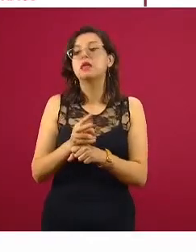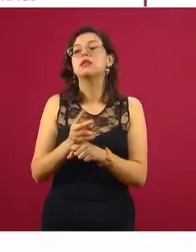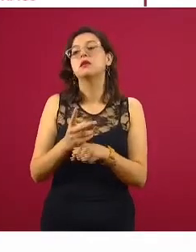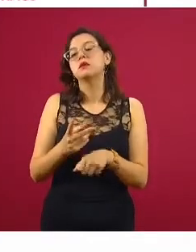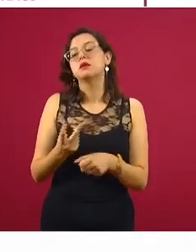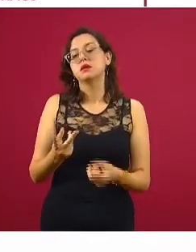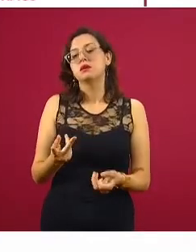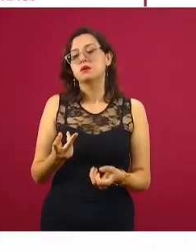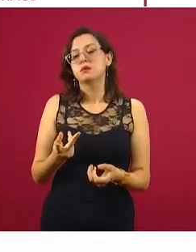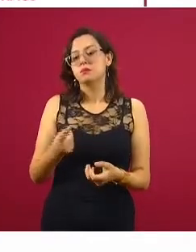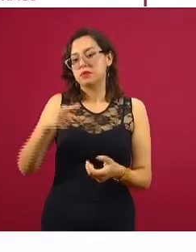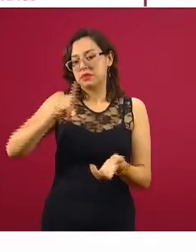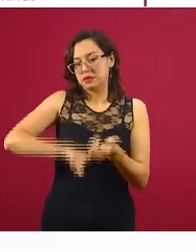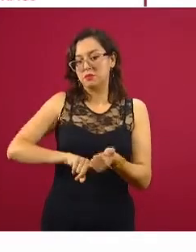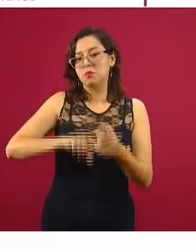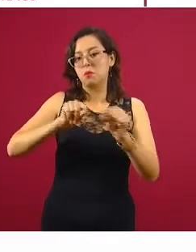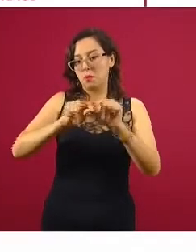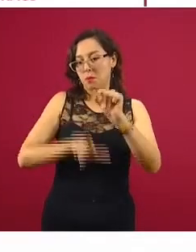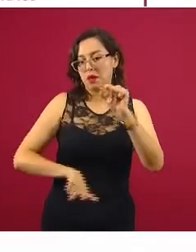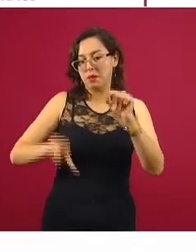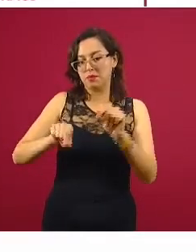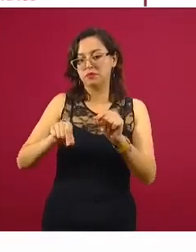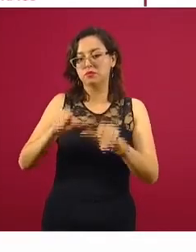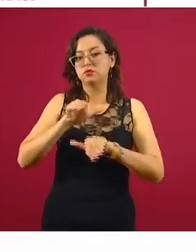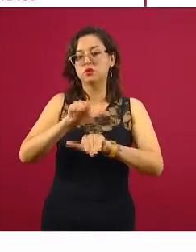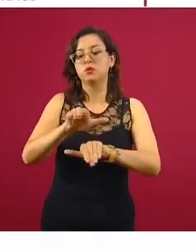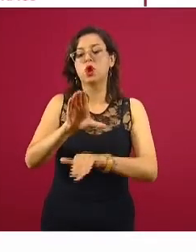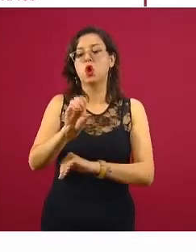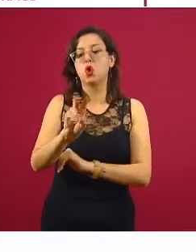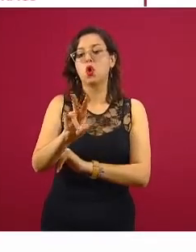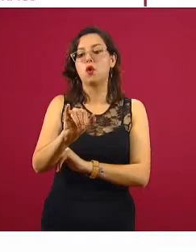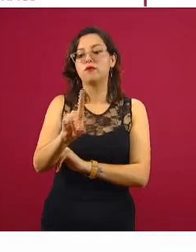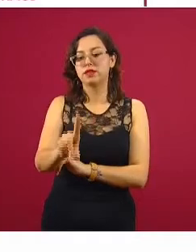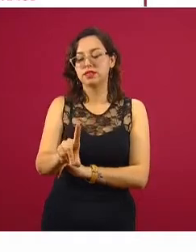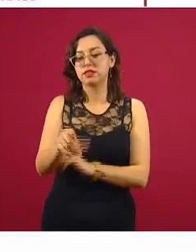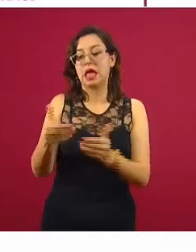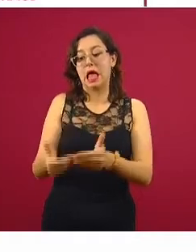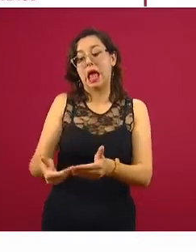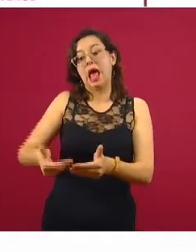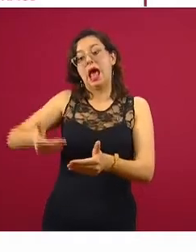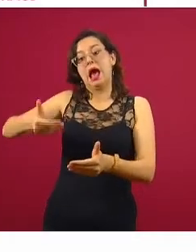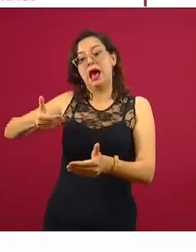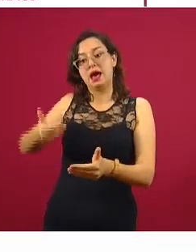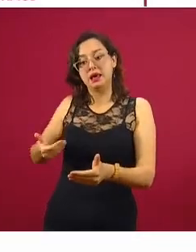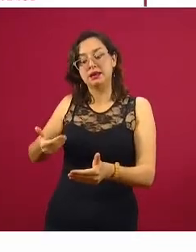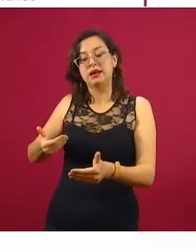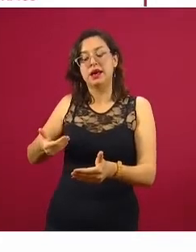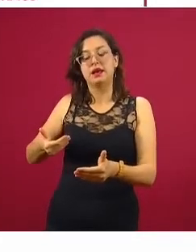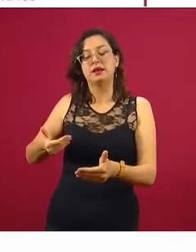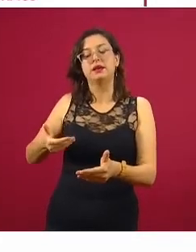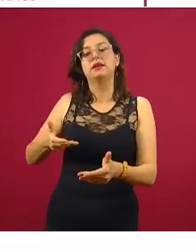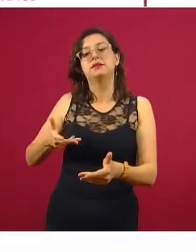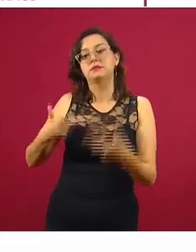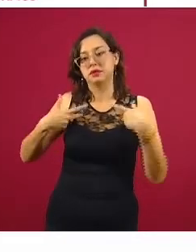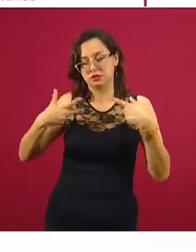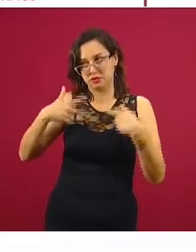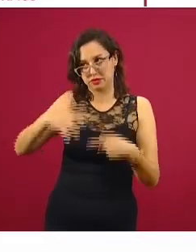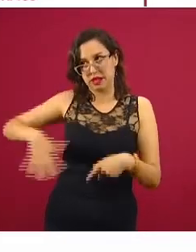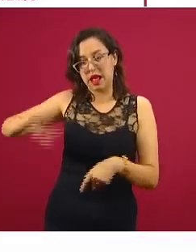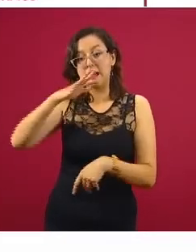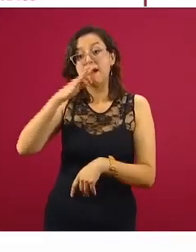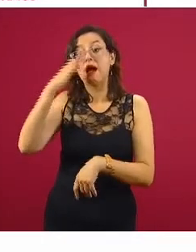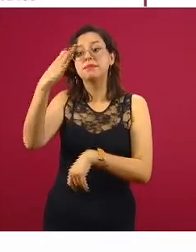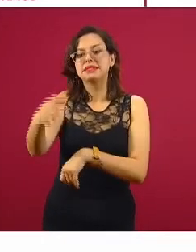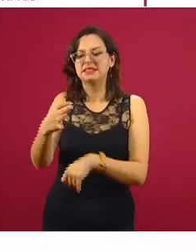en México para COVID. Antes, y para familiaridad de la población, comento qué quiere